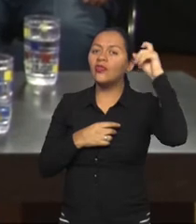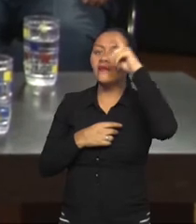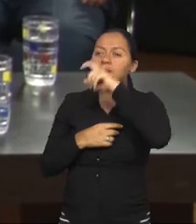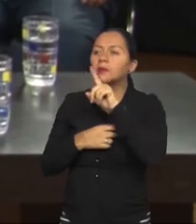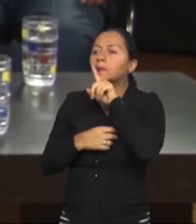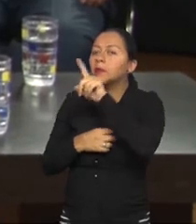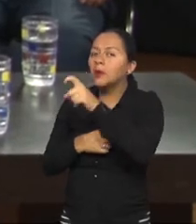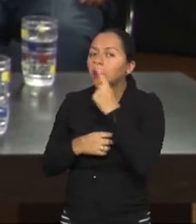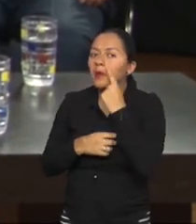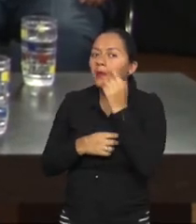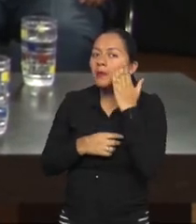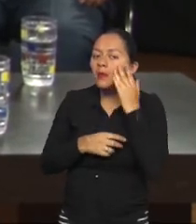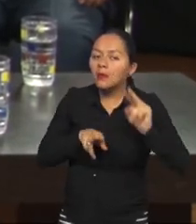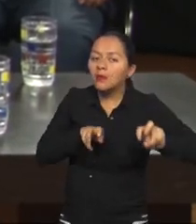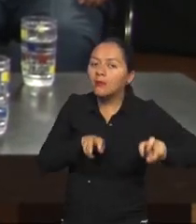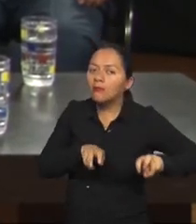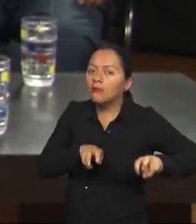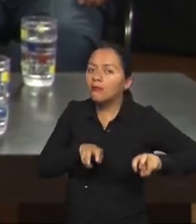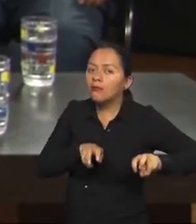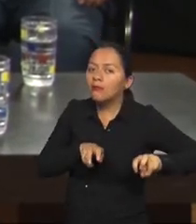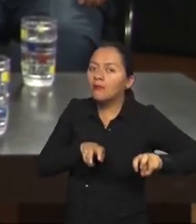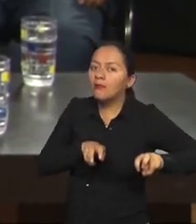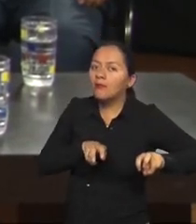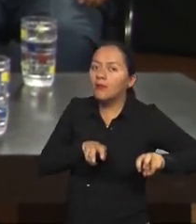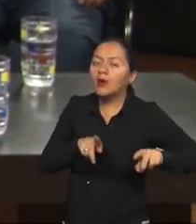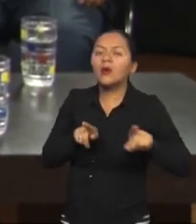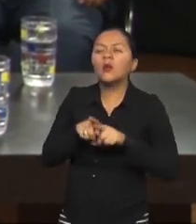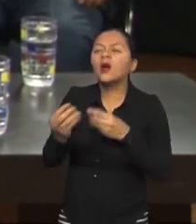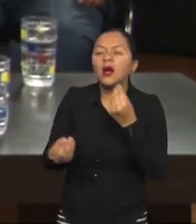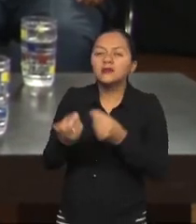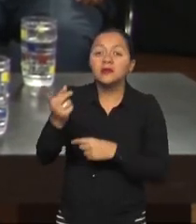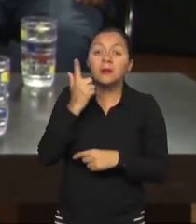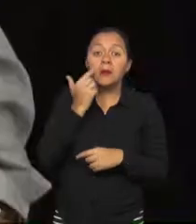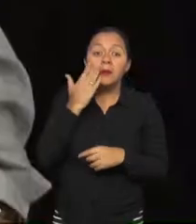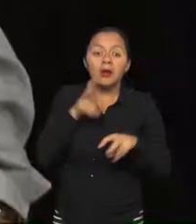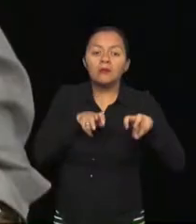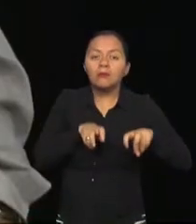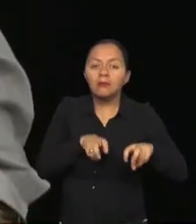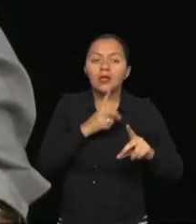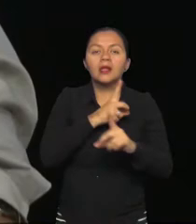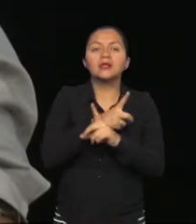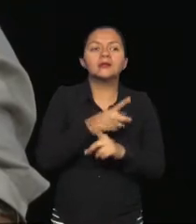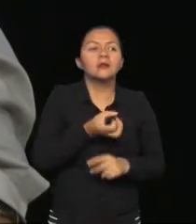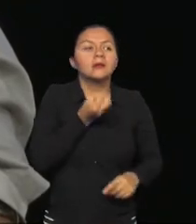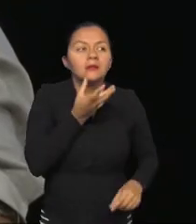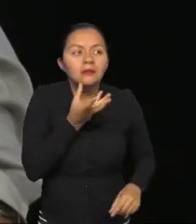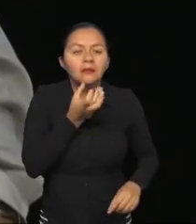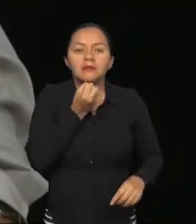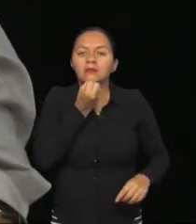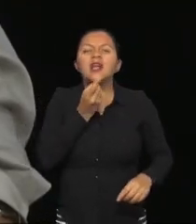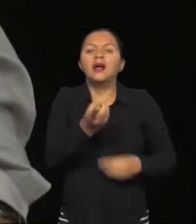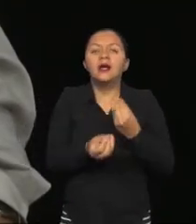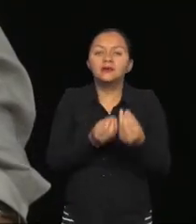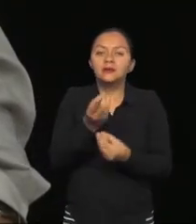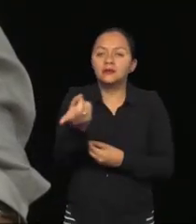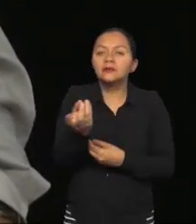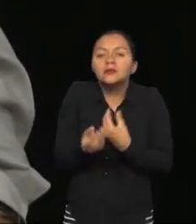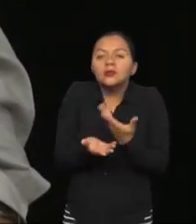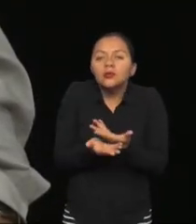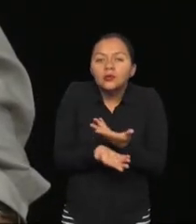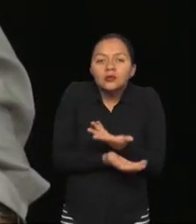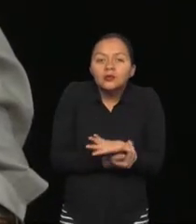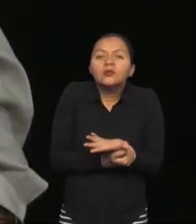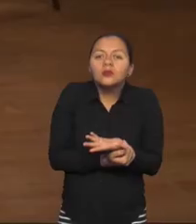o la madre está ahí representando a un niño, a un joven, a un adolescente de una persona